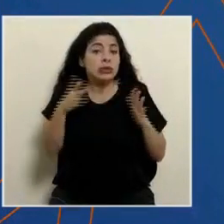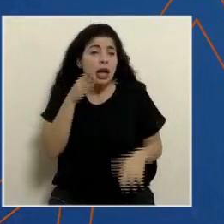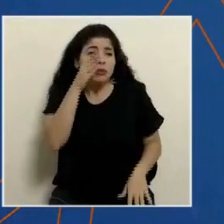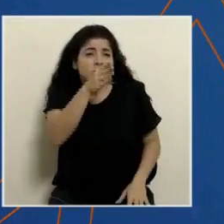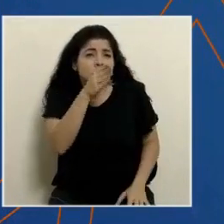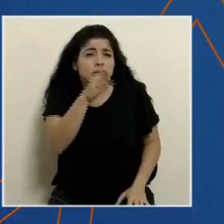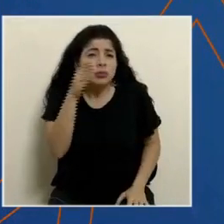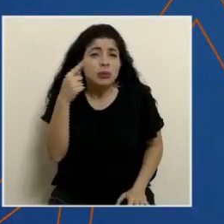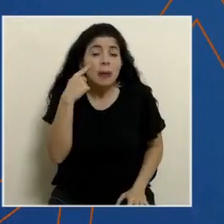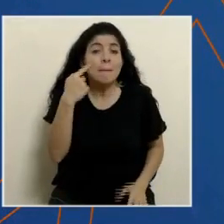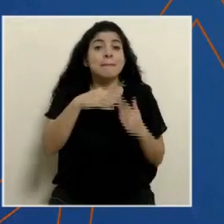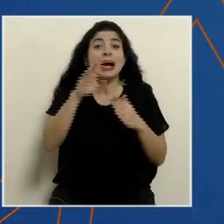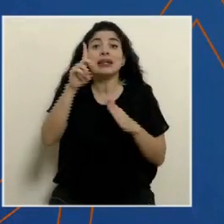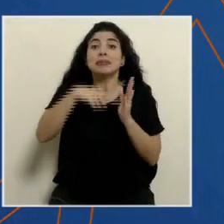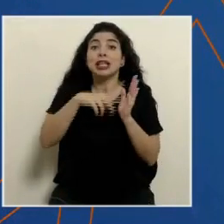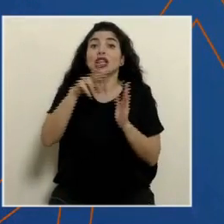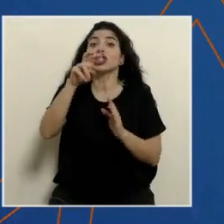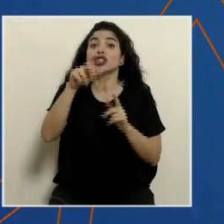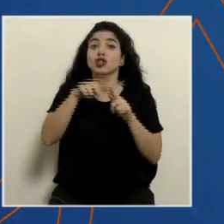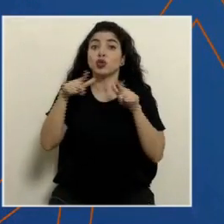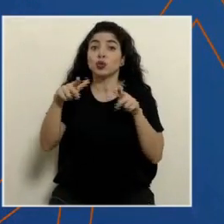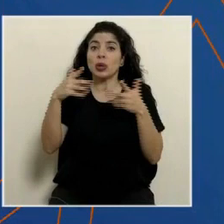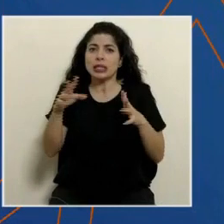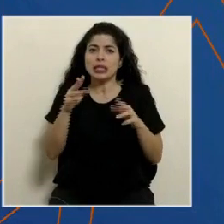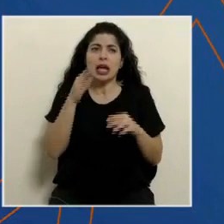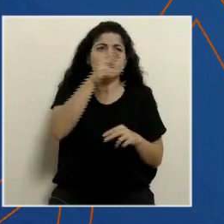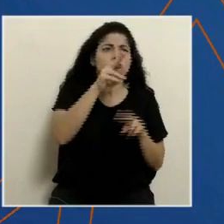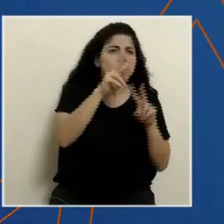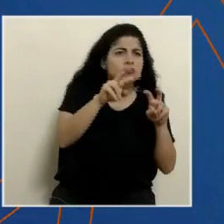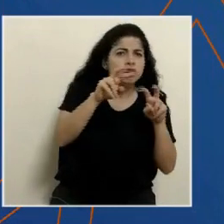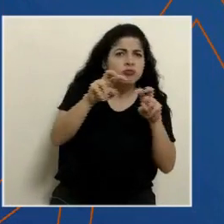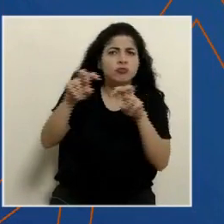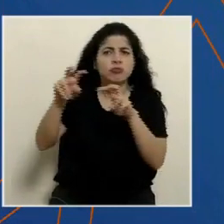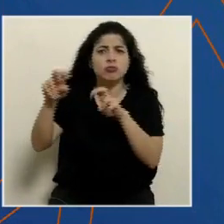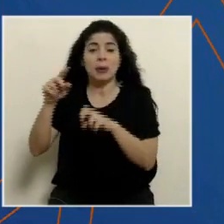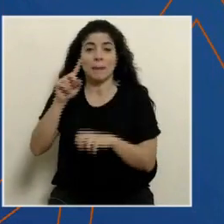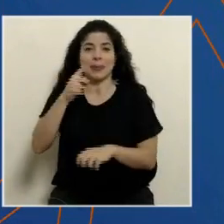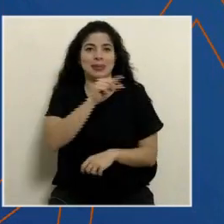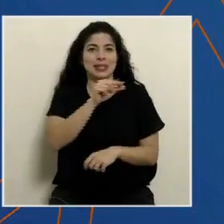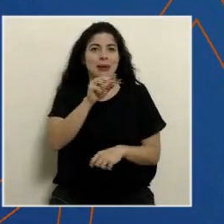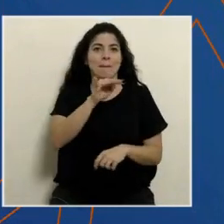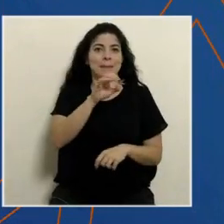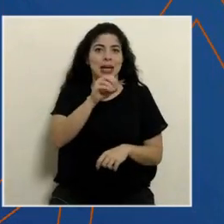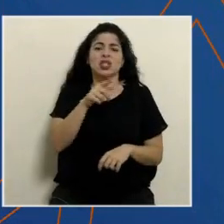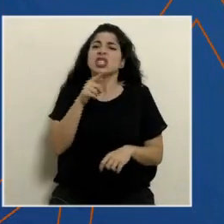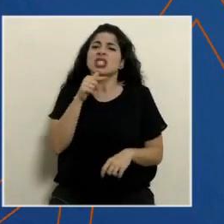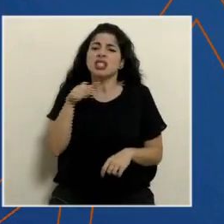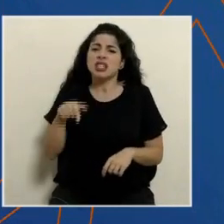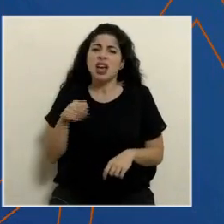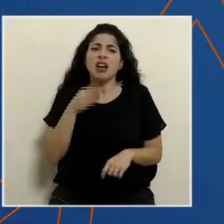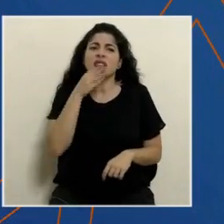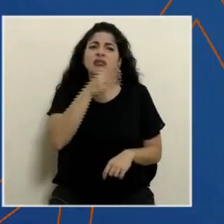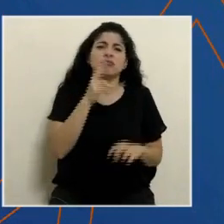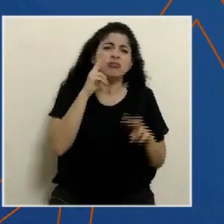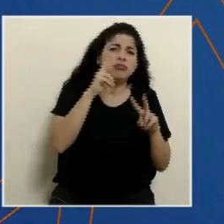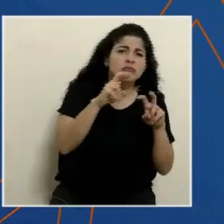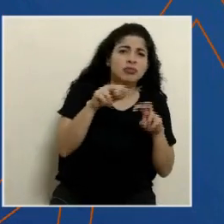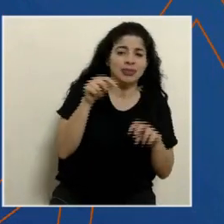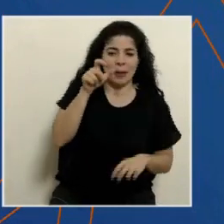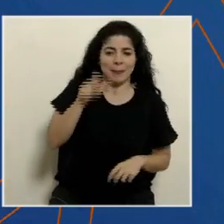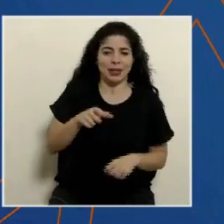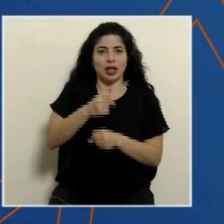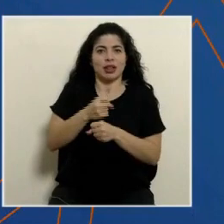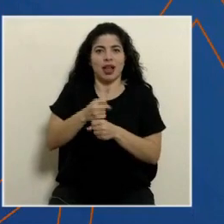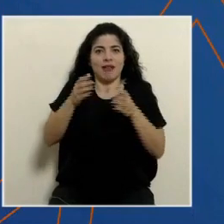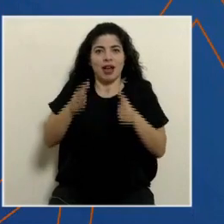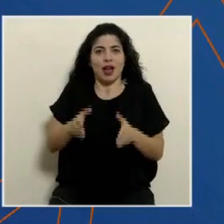1.200 puntos que han sido inspeccionados durante la primera semana de mayo por parte de personal de la